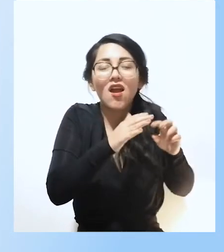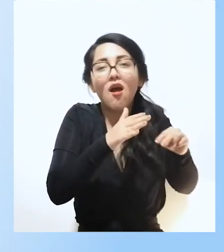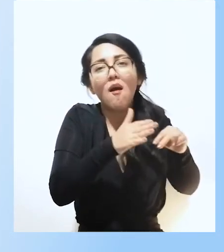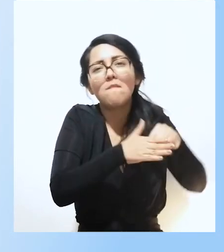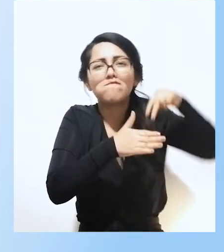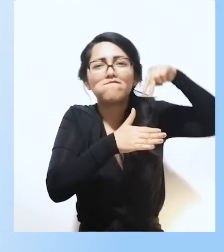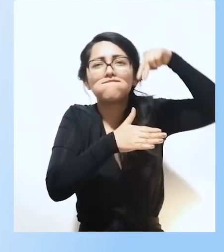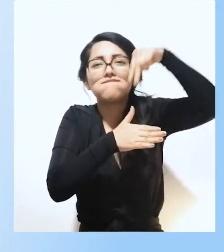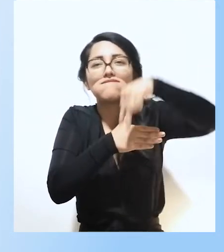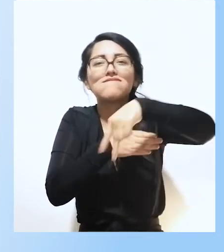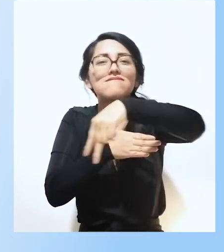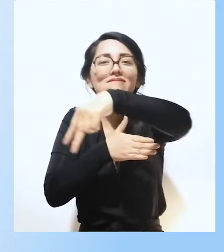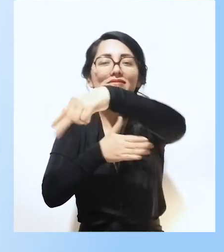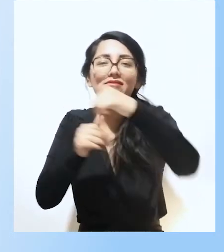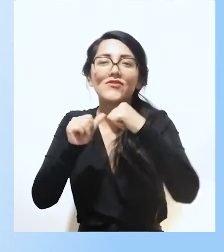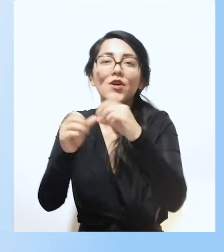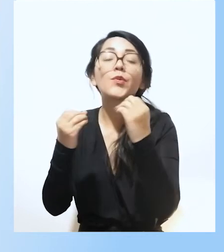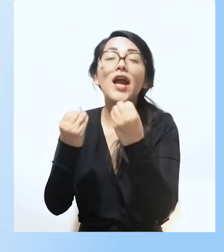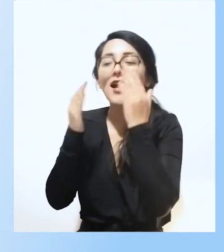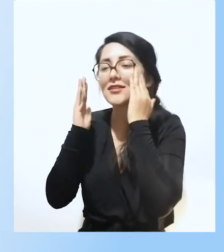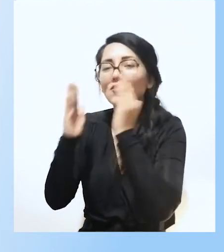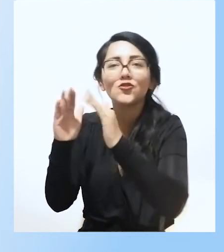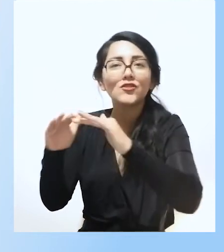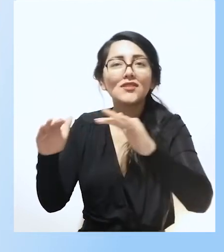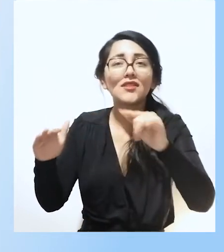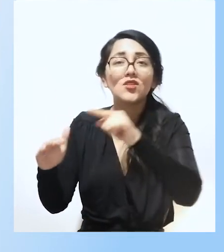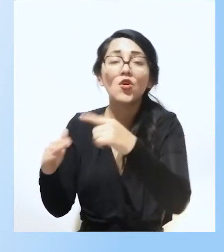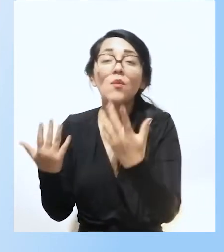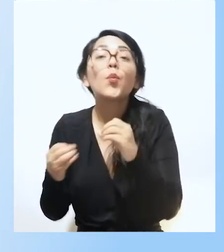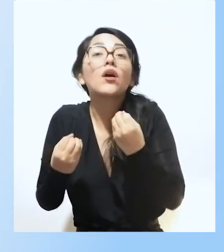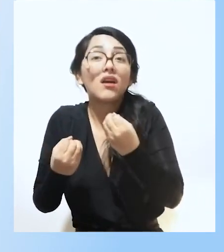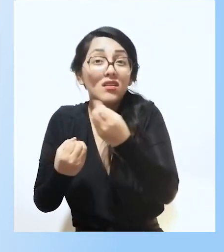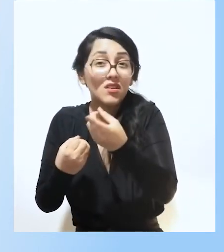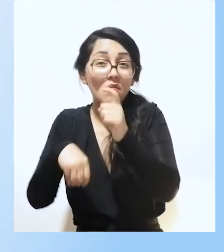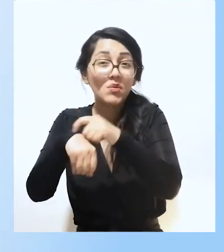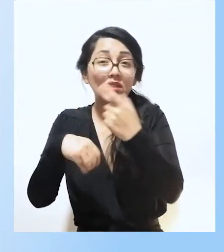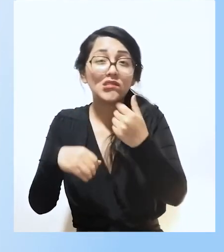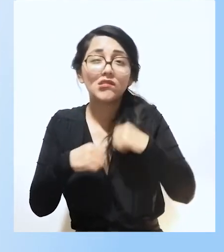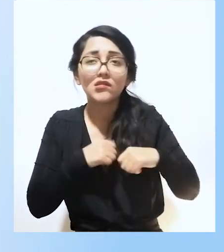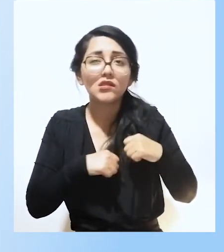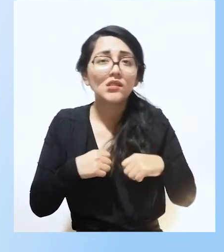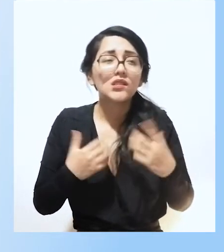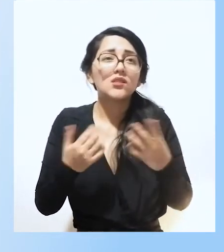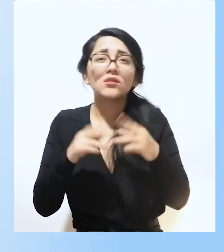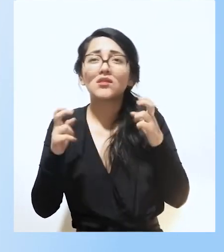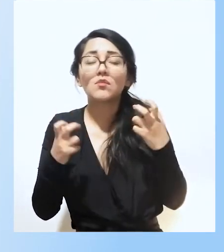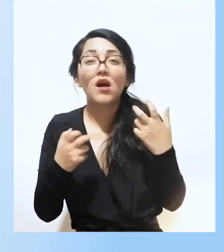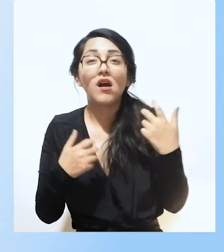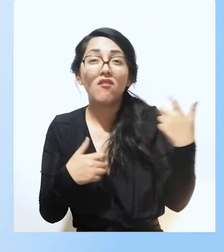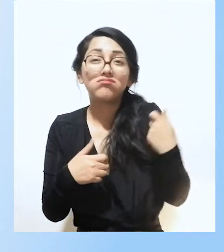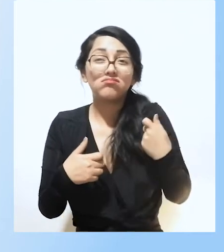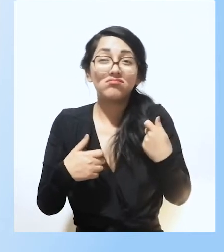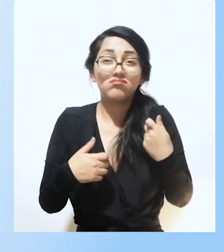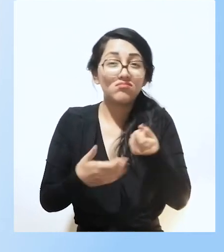además quien tenemos delante es un niño a quien le rodea el dolor, los tratamientos intrusivos, el